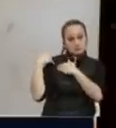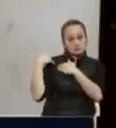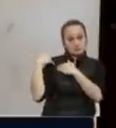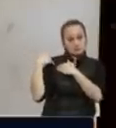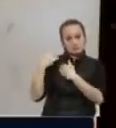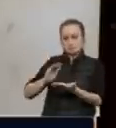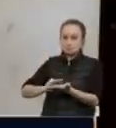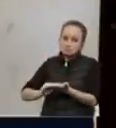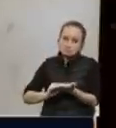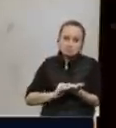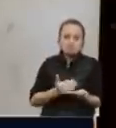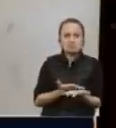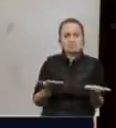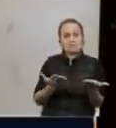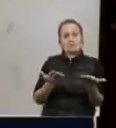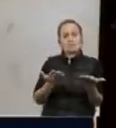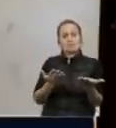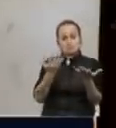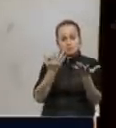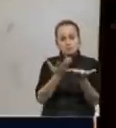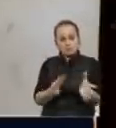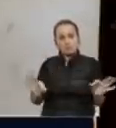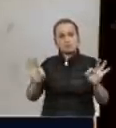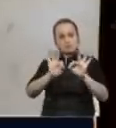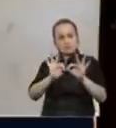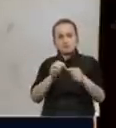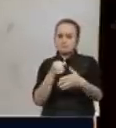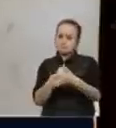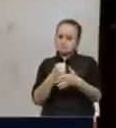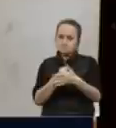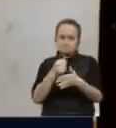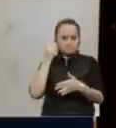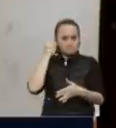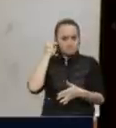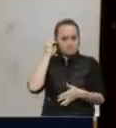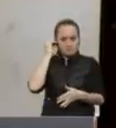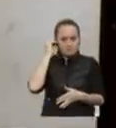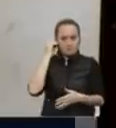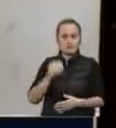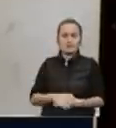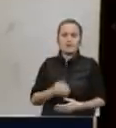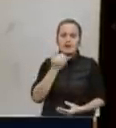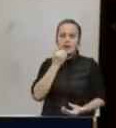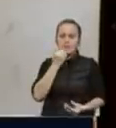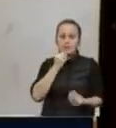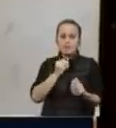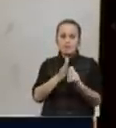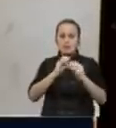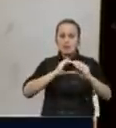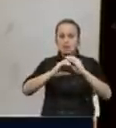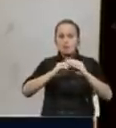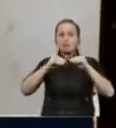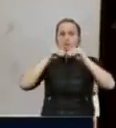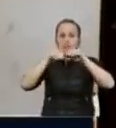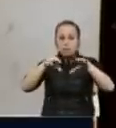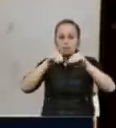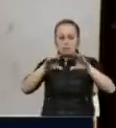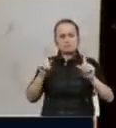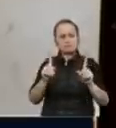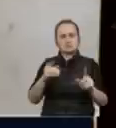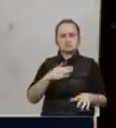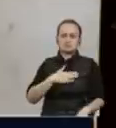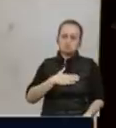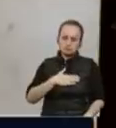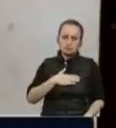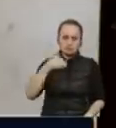que pretendemos, procuramos no salir todos los días en los medios. Yo en realidad soy más